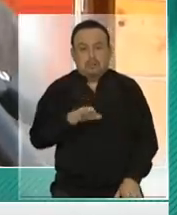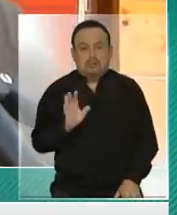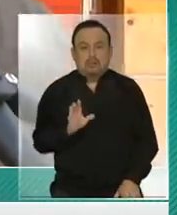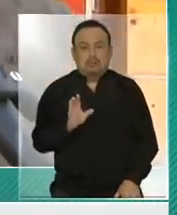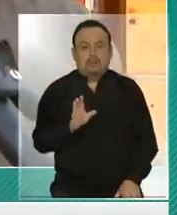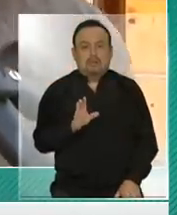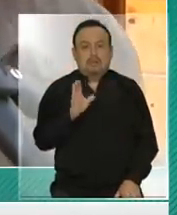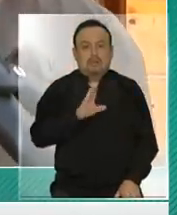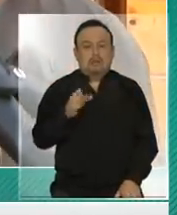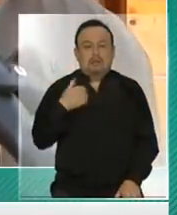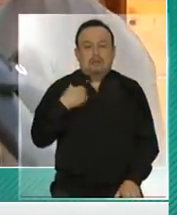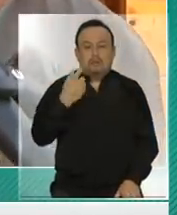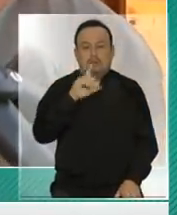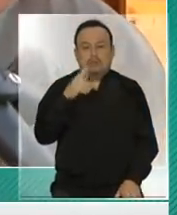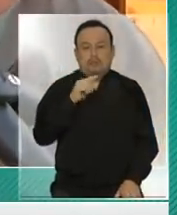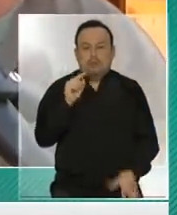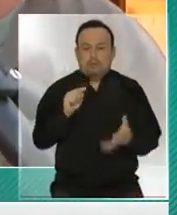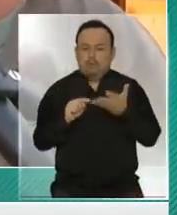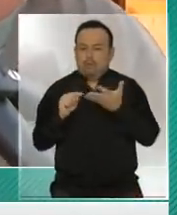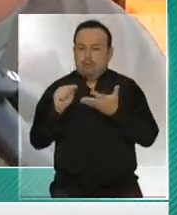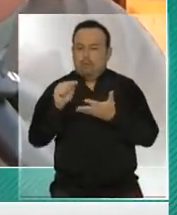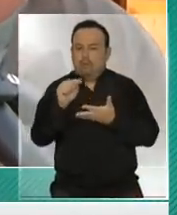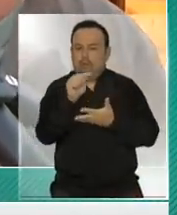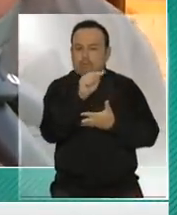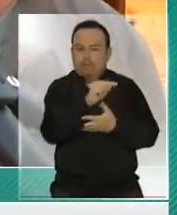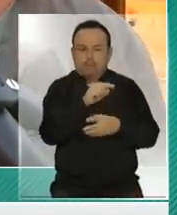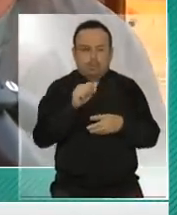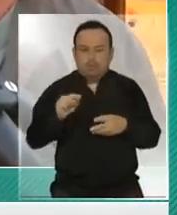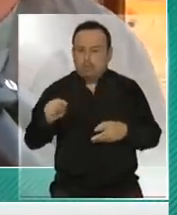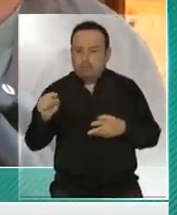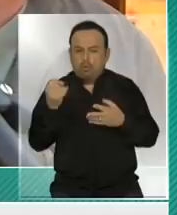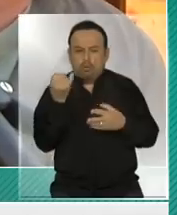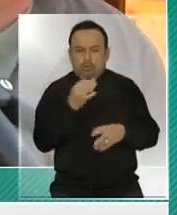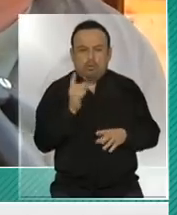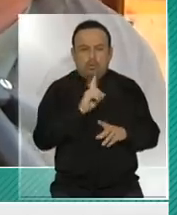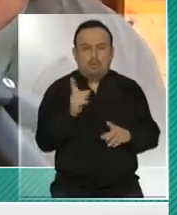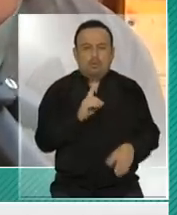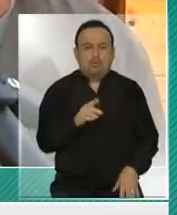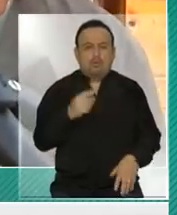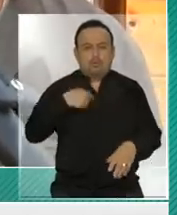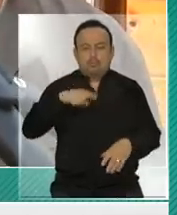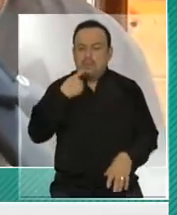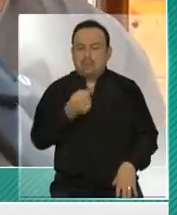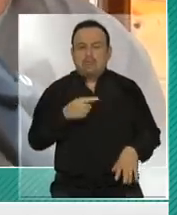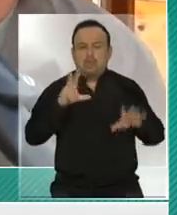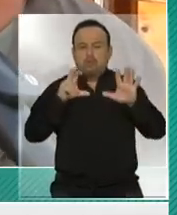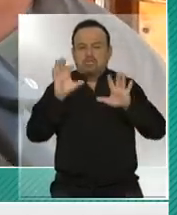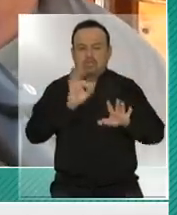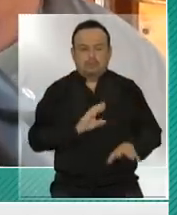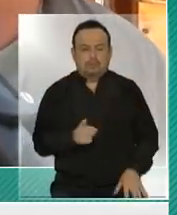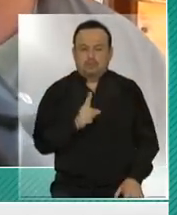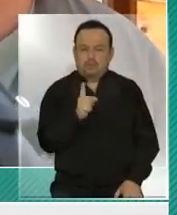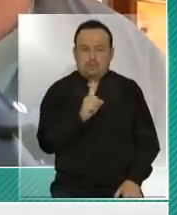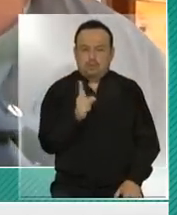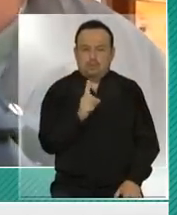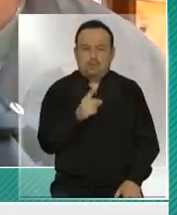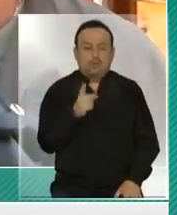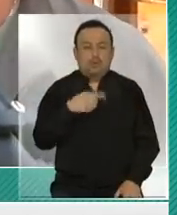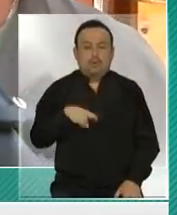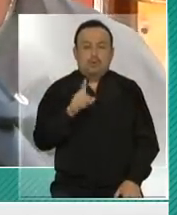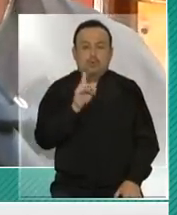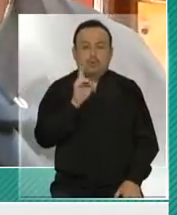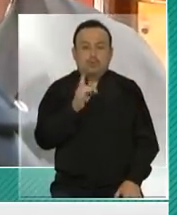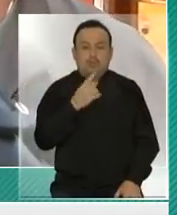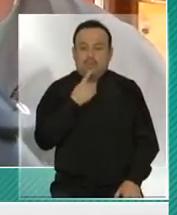tiene decisión yo no creo que hayan contado uno de los tecnológicos éxitos sólo heridos entonces sacaron a cierta persona más no no hay ningún